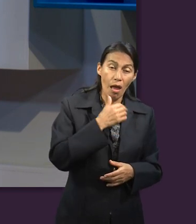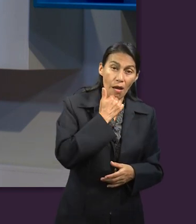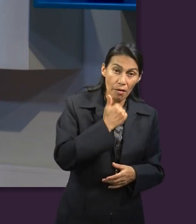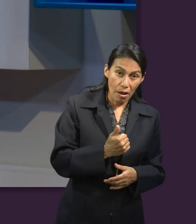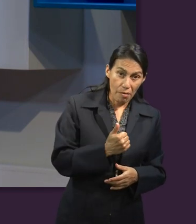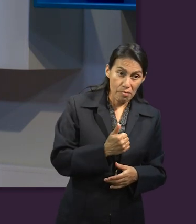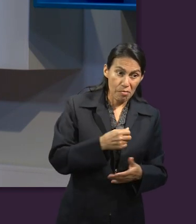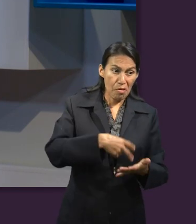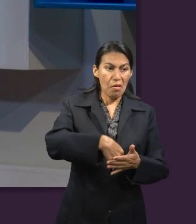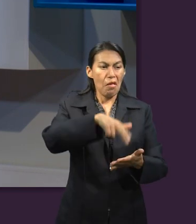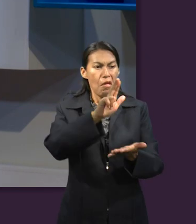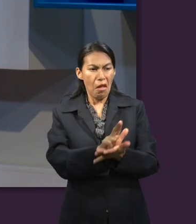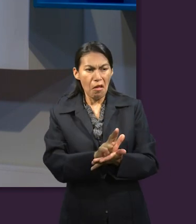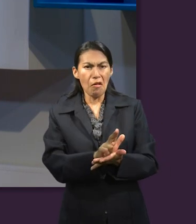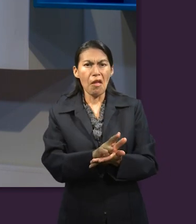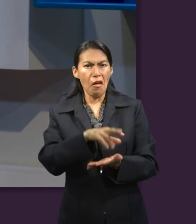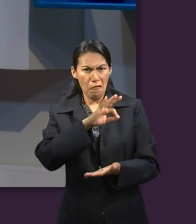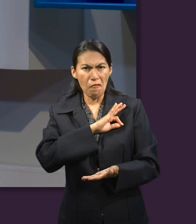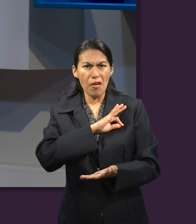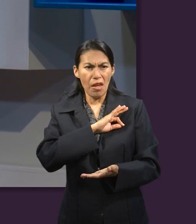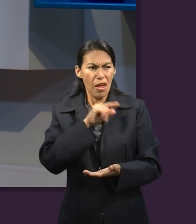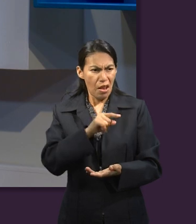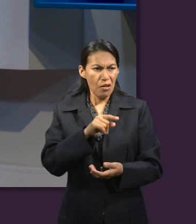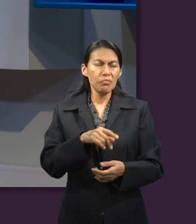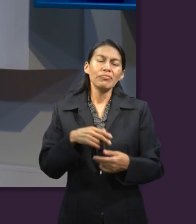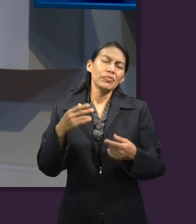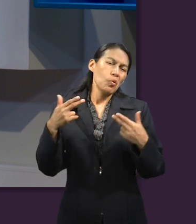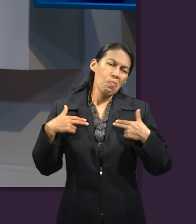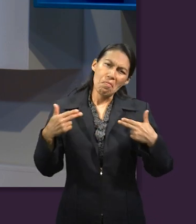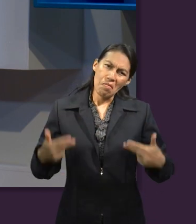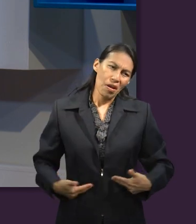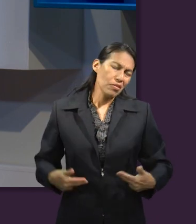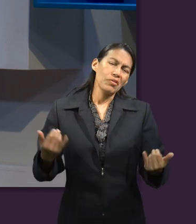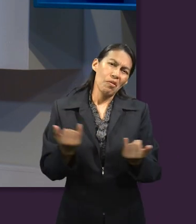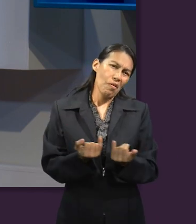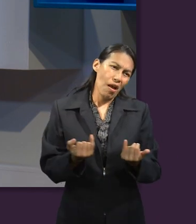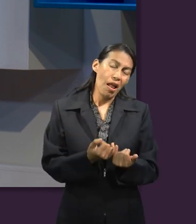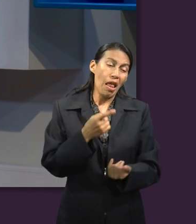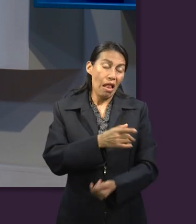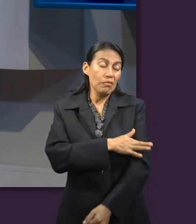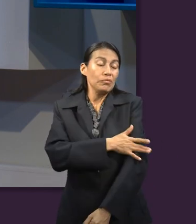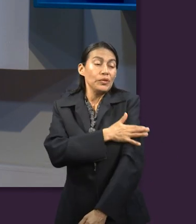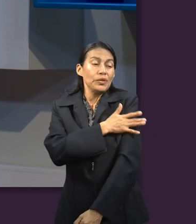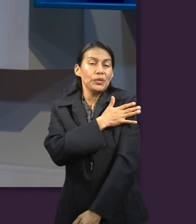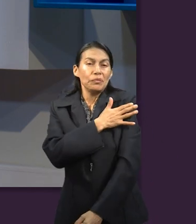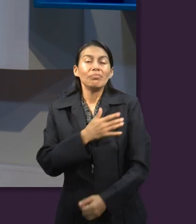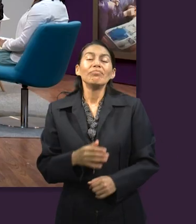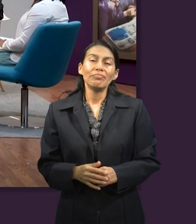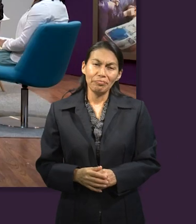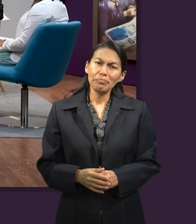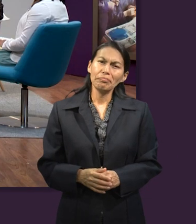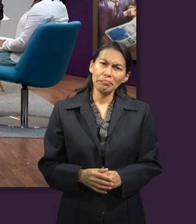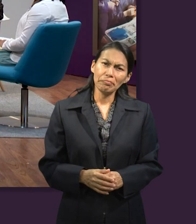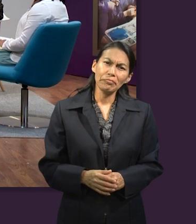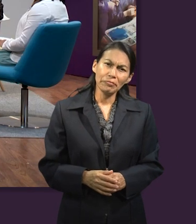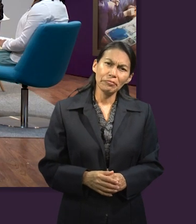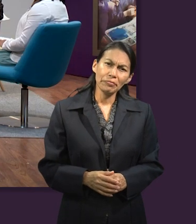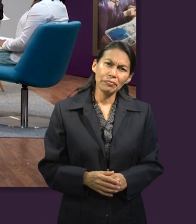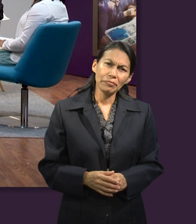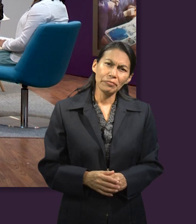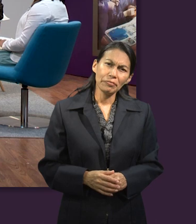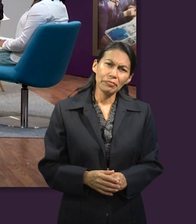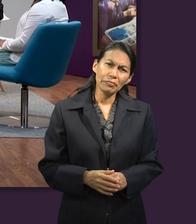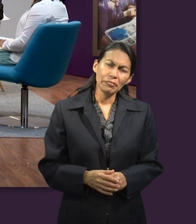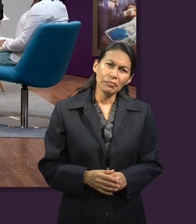ser héroes de la fe y que se mencionan siguen siendo seres humanos verdad con emociones con